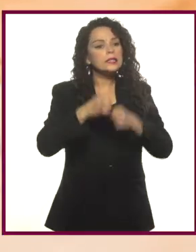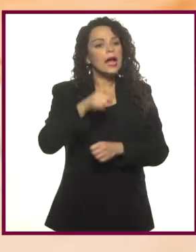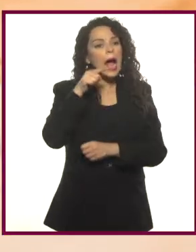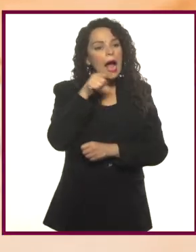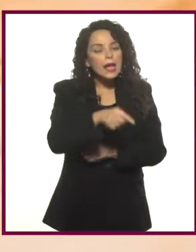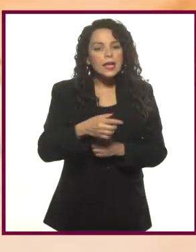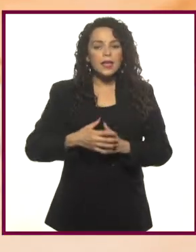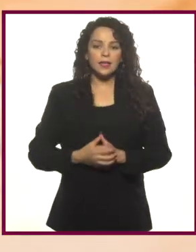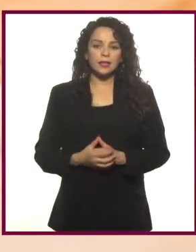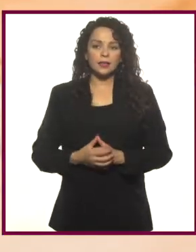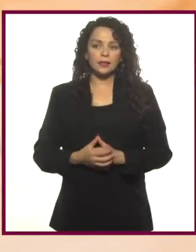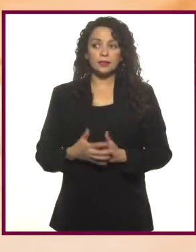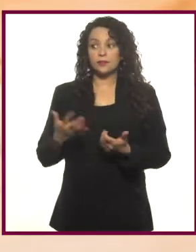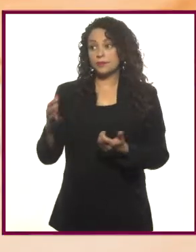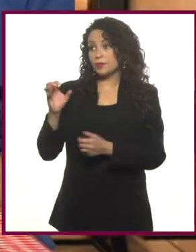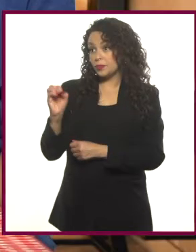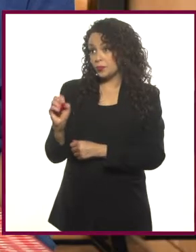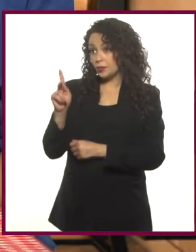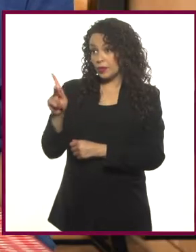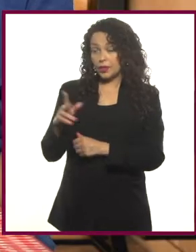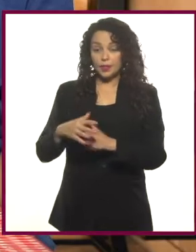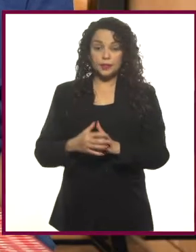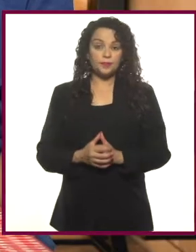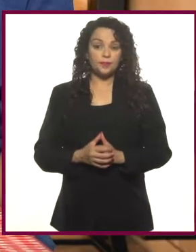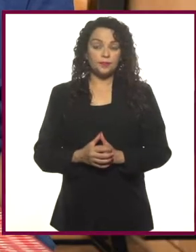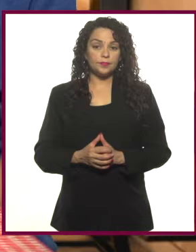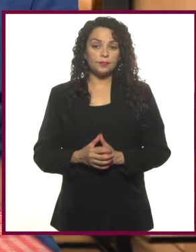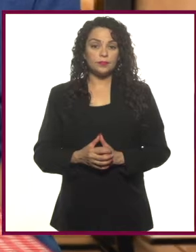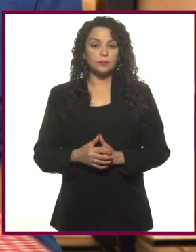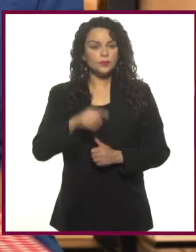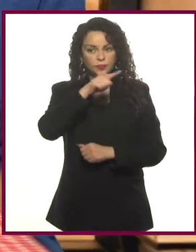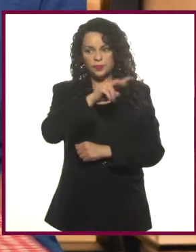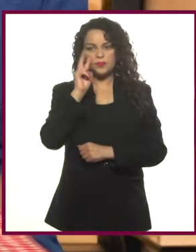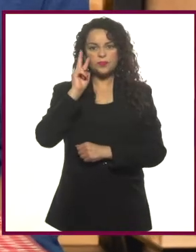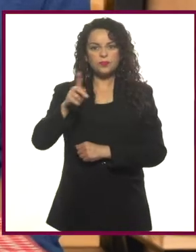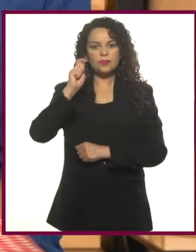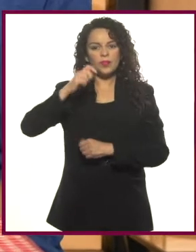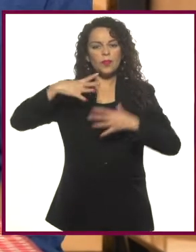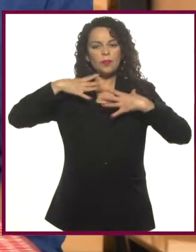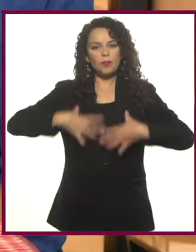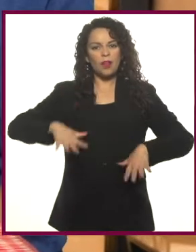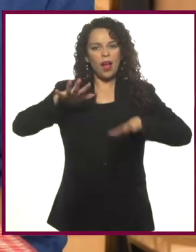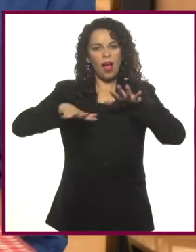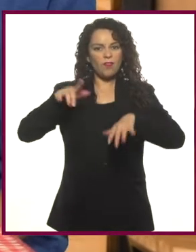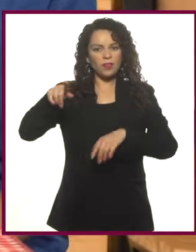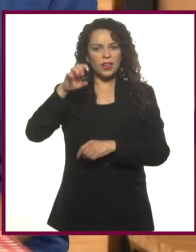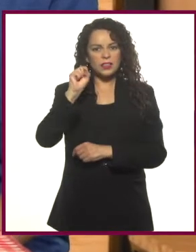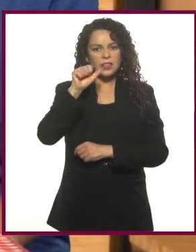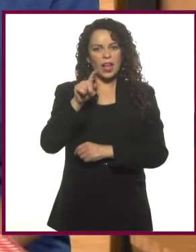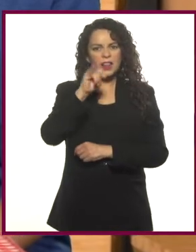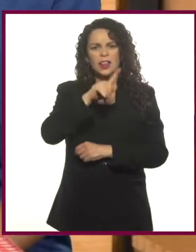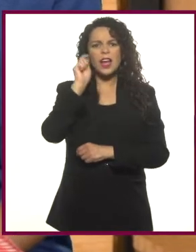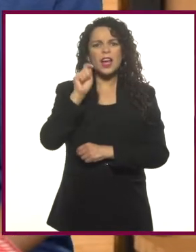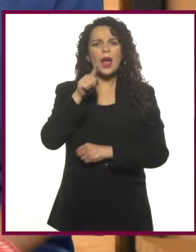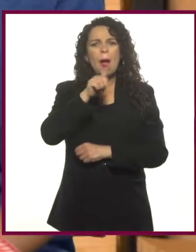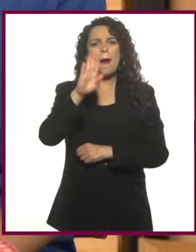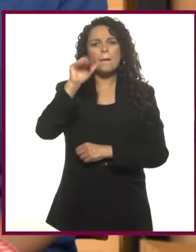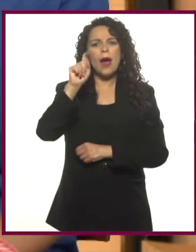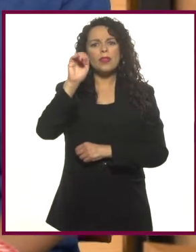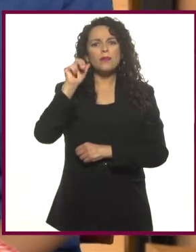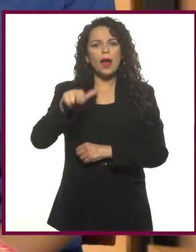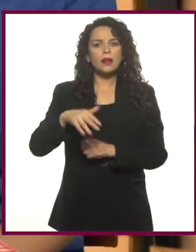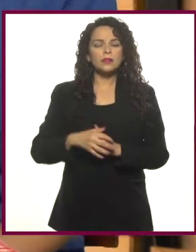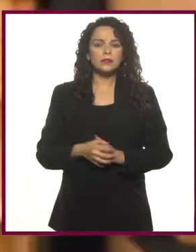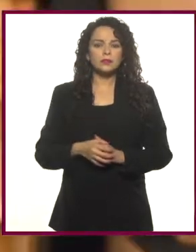estaba ahí. Ok. Por cierto, ¿has visto una playera que luego trae Santi? Una de Batman